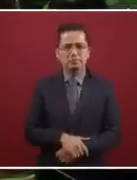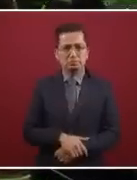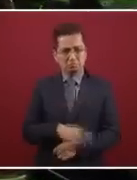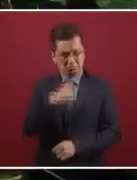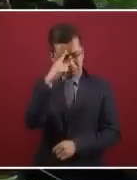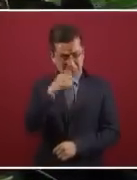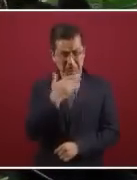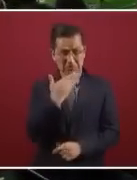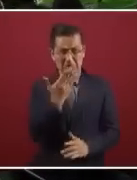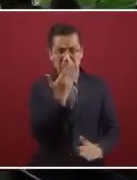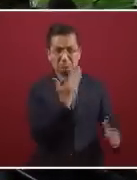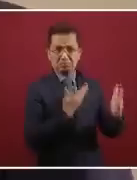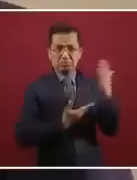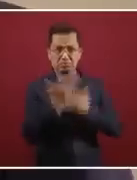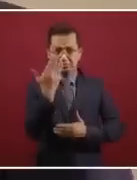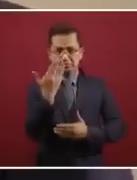triunfar.